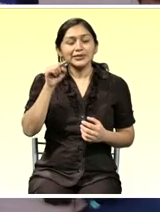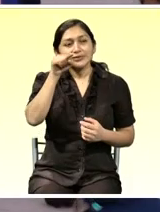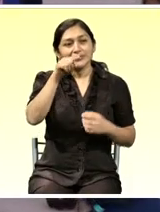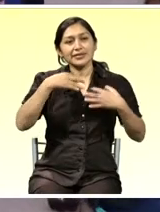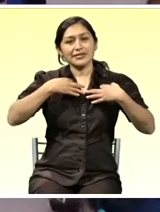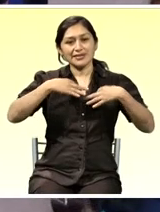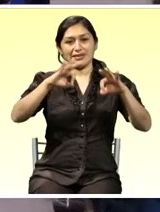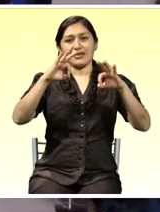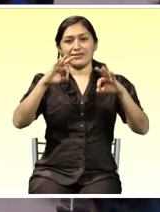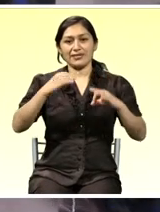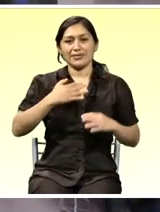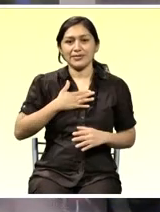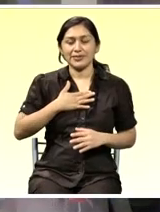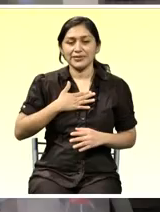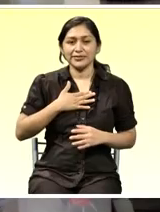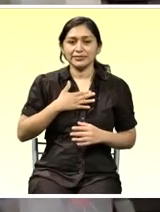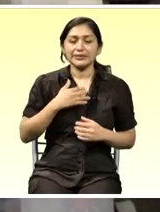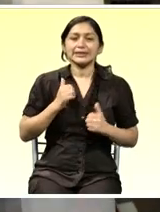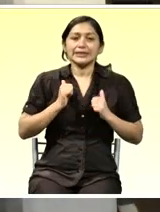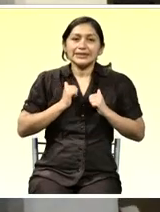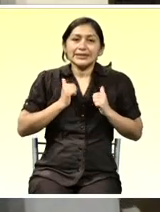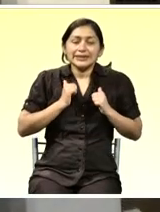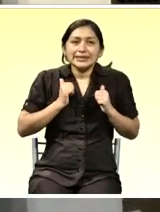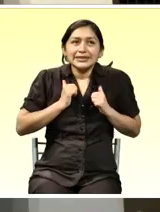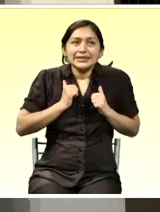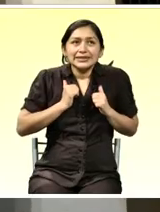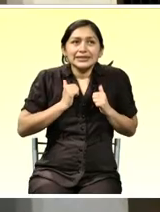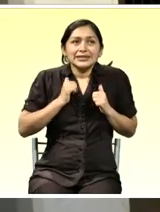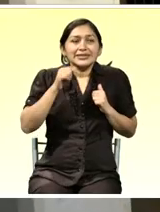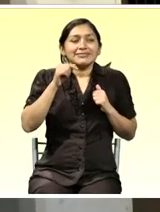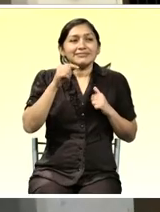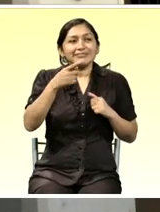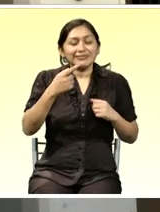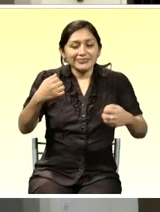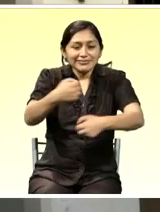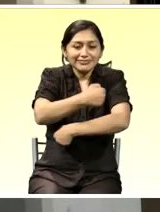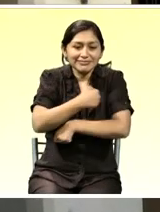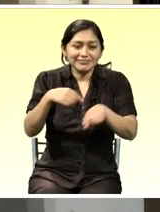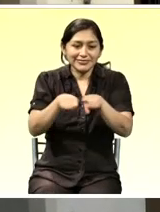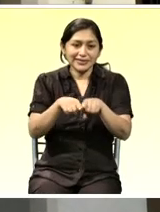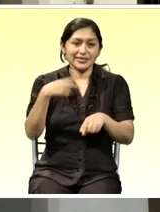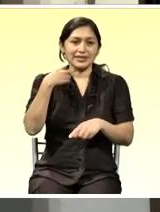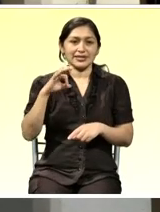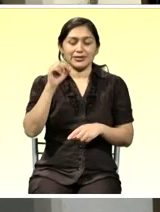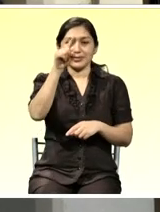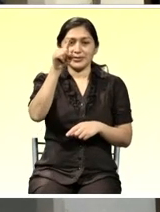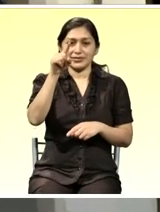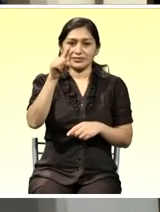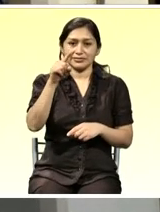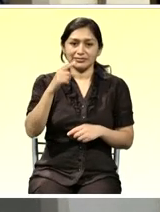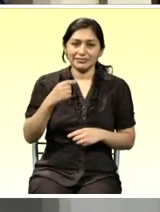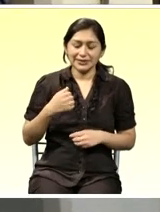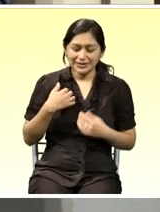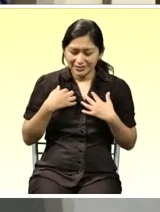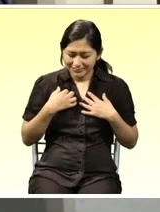mío, espero que me recibas como hijo tuyo. No merezco llamarme con tan amoroso